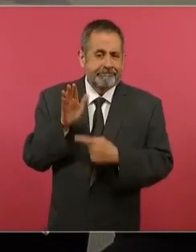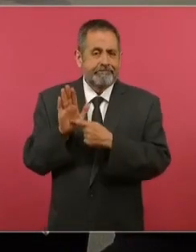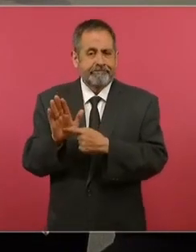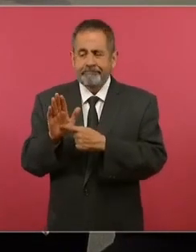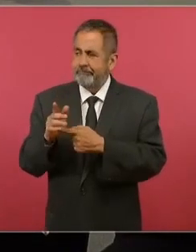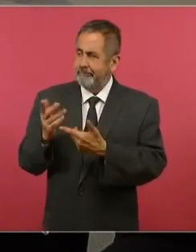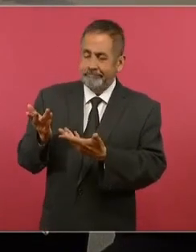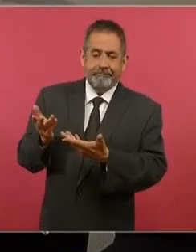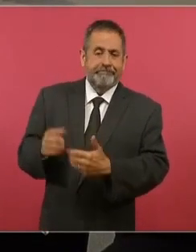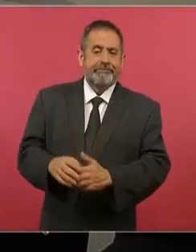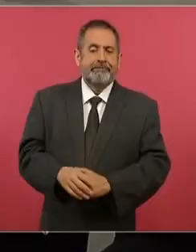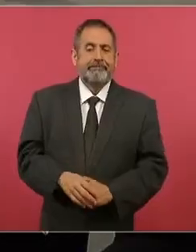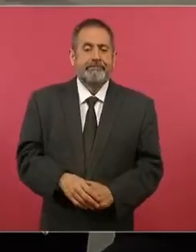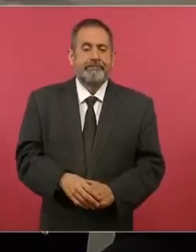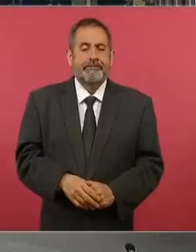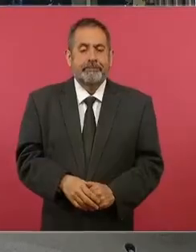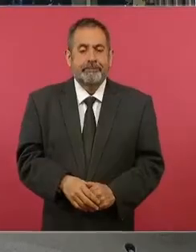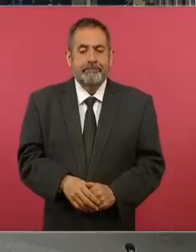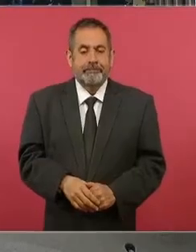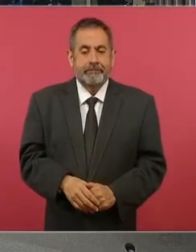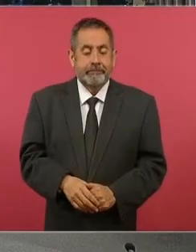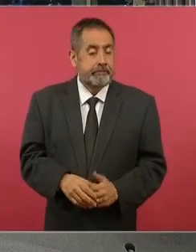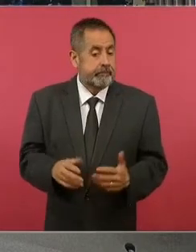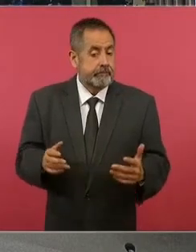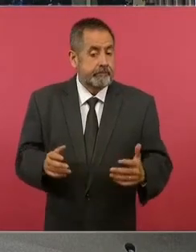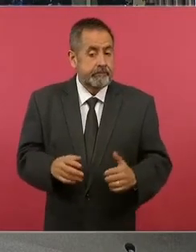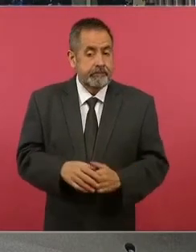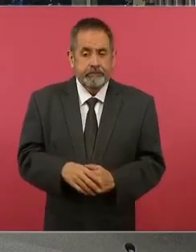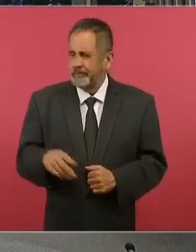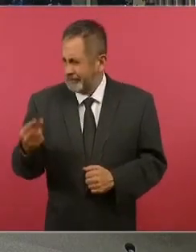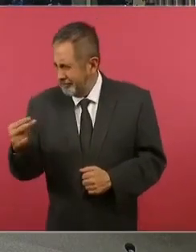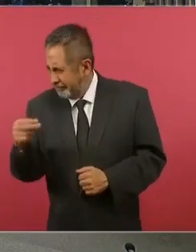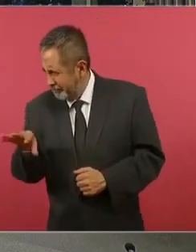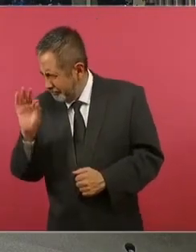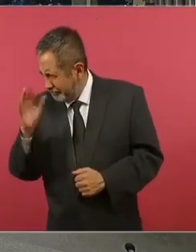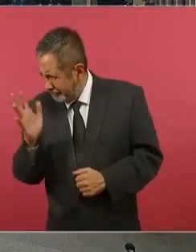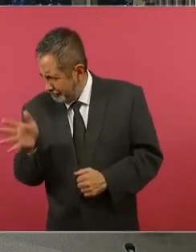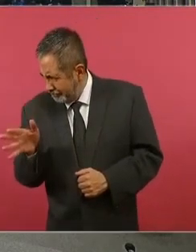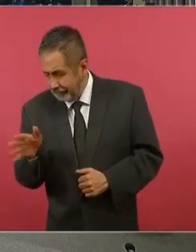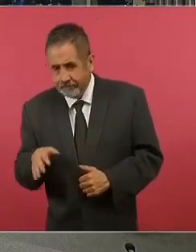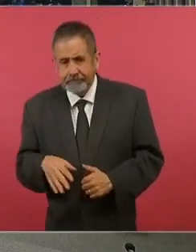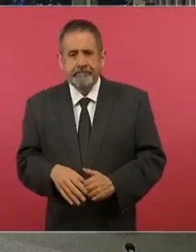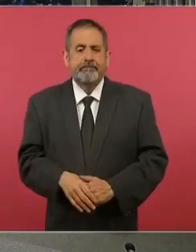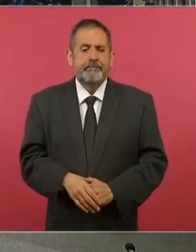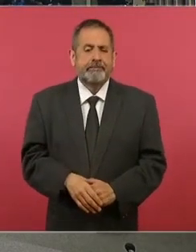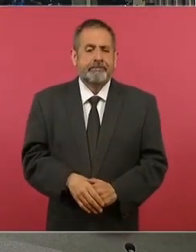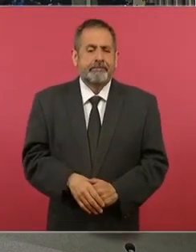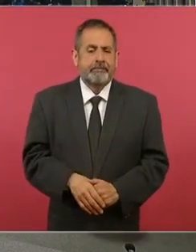contento. ¿No encontraron los nombres?